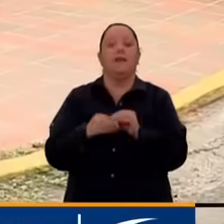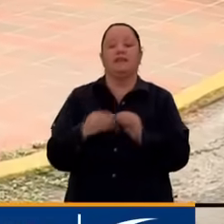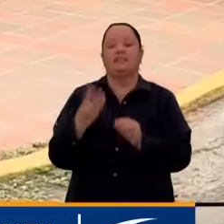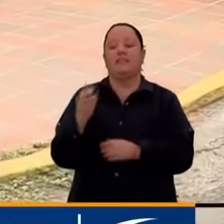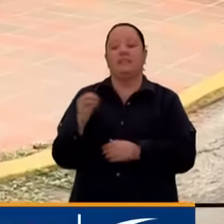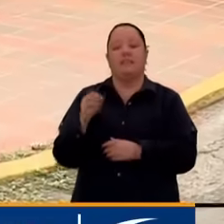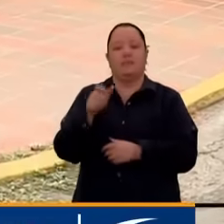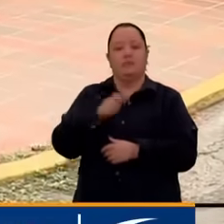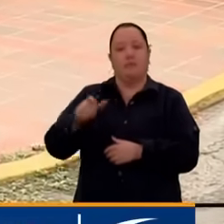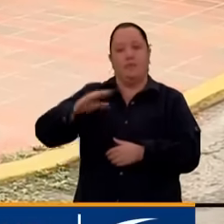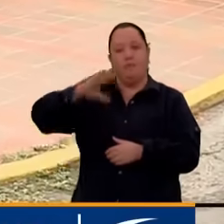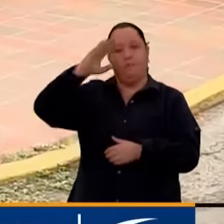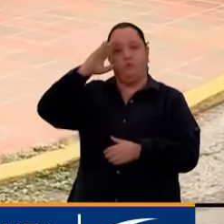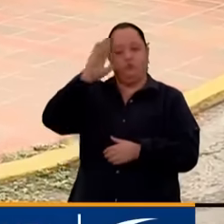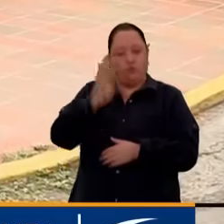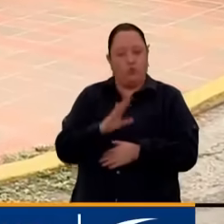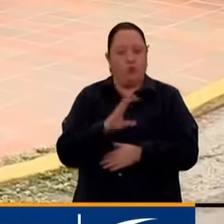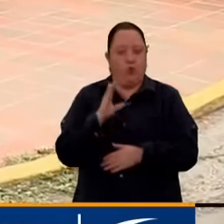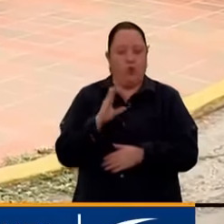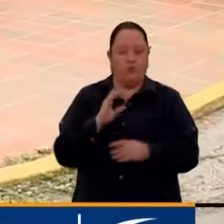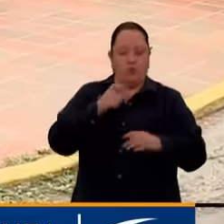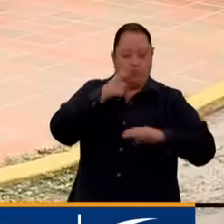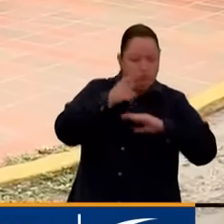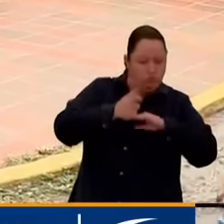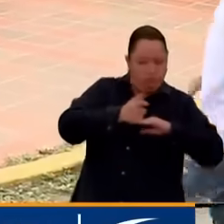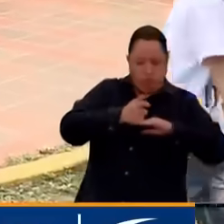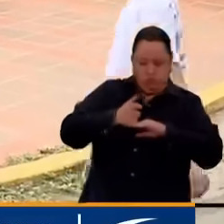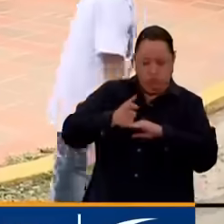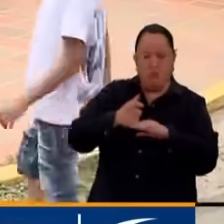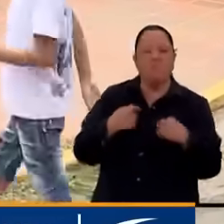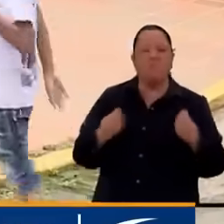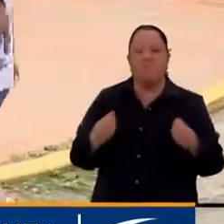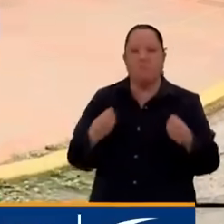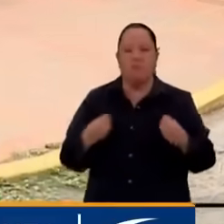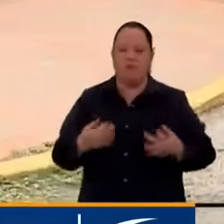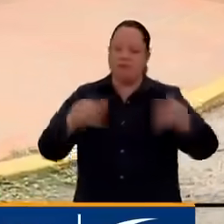uniformados de la Policía Nacional custodiando este lugar para garantizar la seguridad, Daniela.